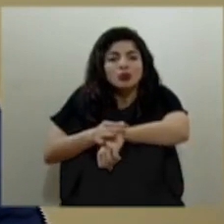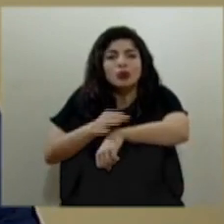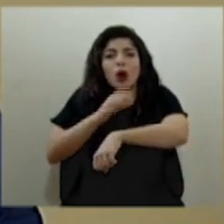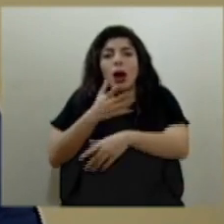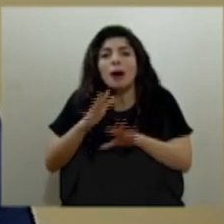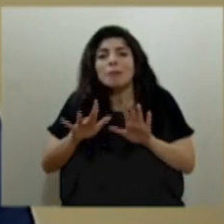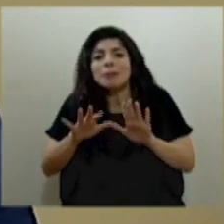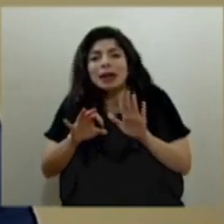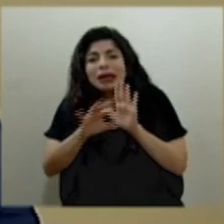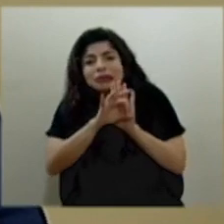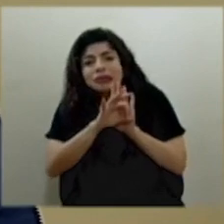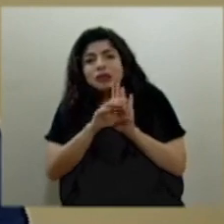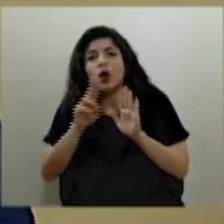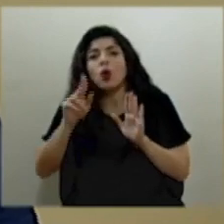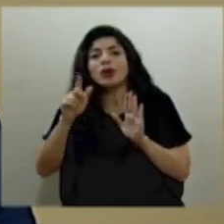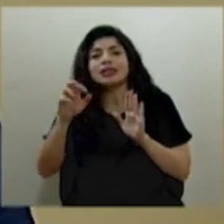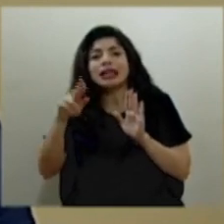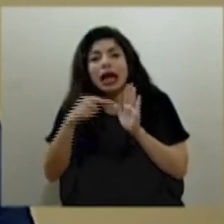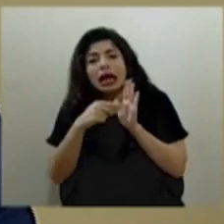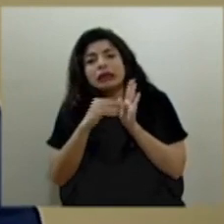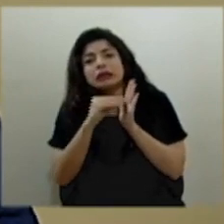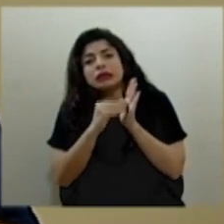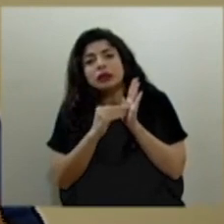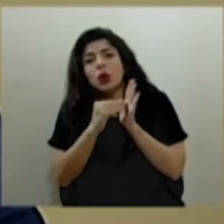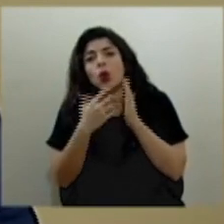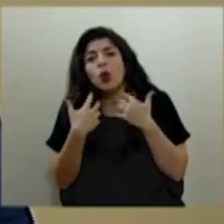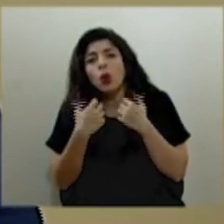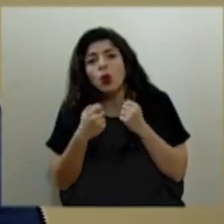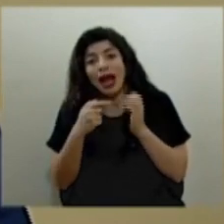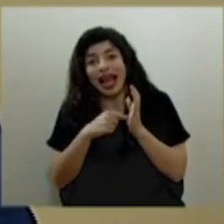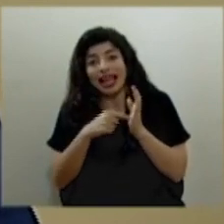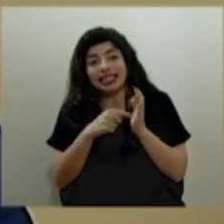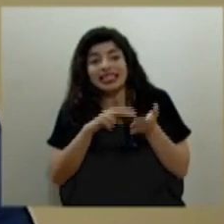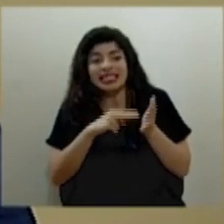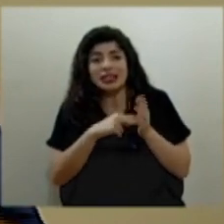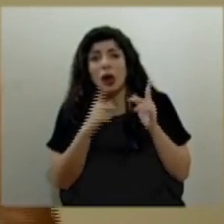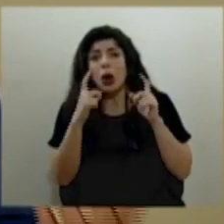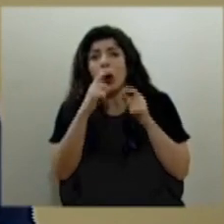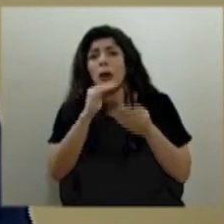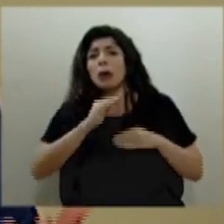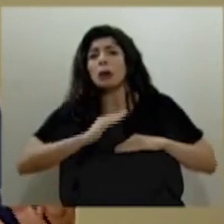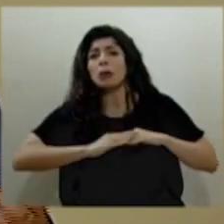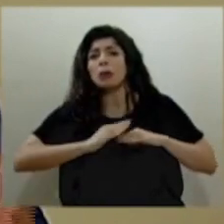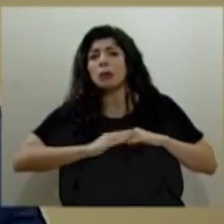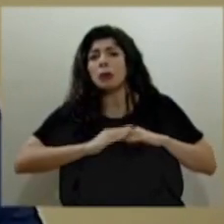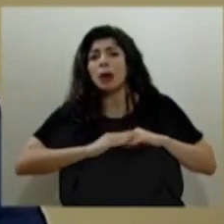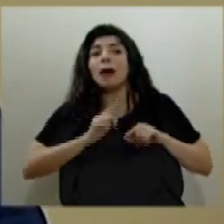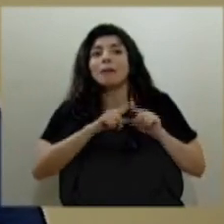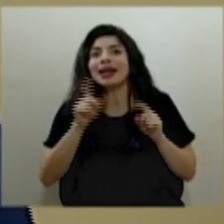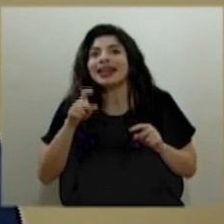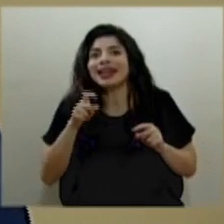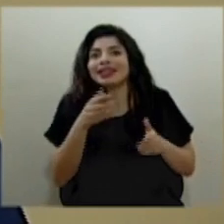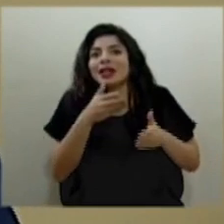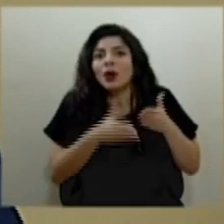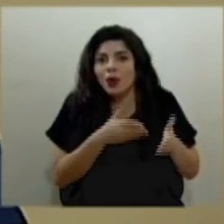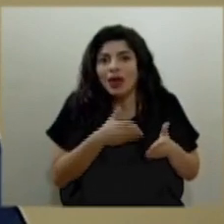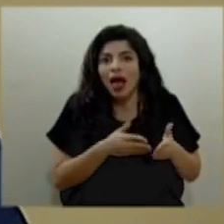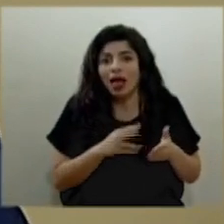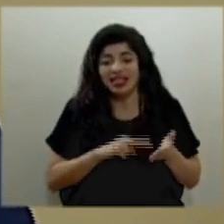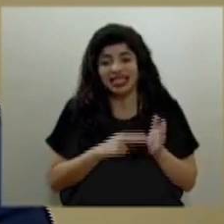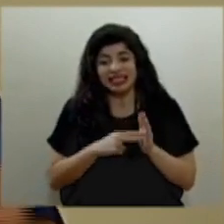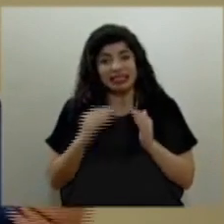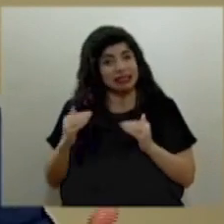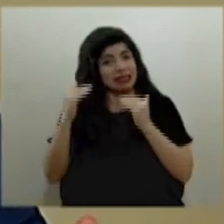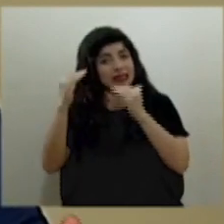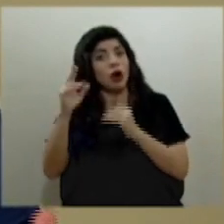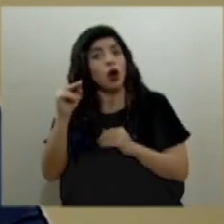pies cuando son diabéticos o en alguna parte del cuerpo. Son pacientes que requieren baja complejidad, pero que requieren cuidados no tan sofisticados,